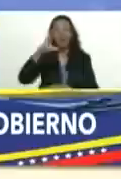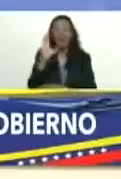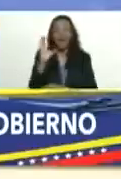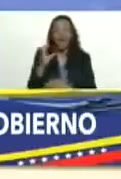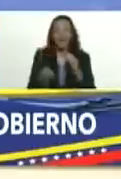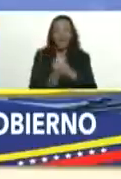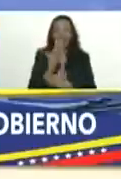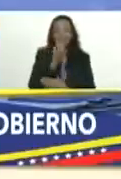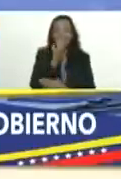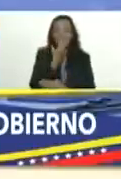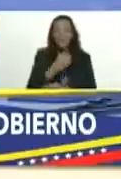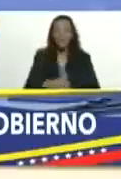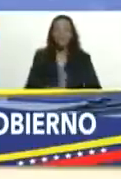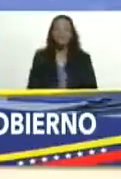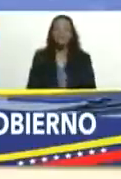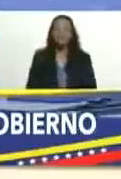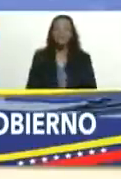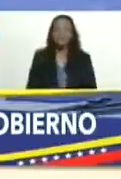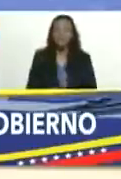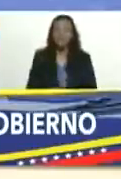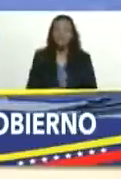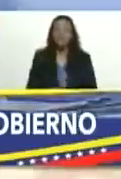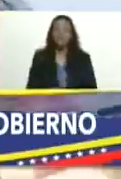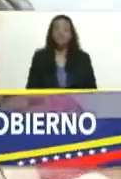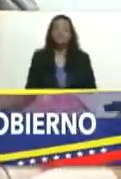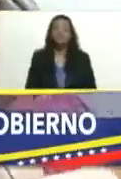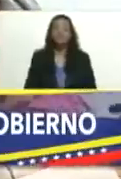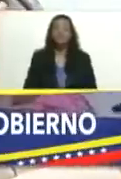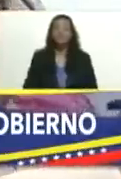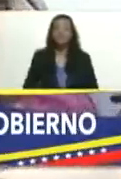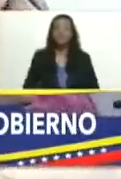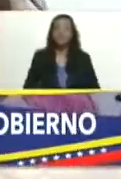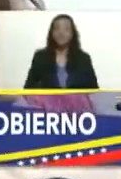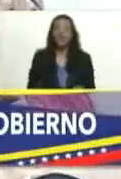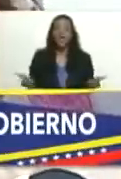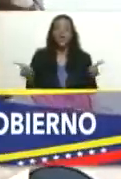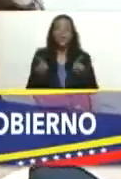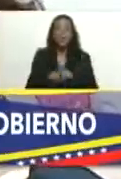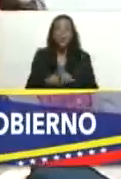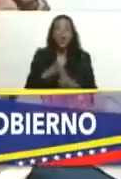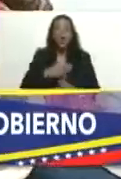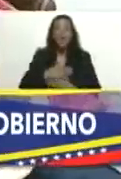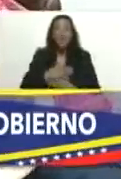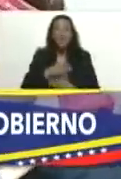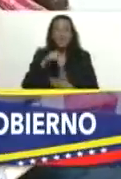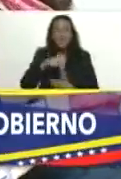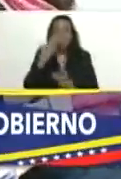al frente del Palacio de Miraflores. Igualmente quise hoy